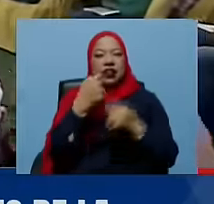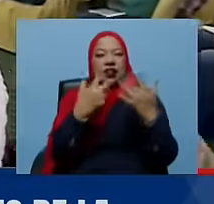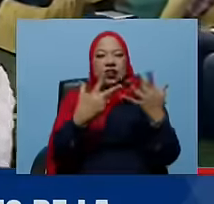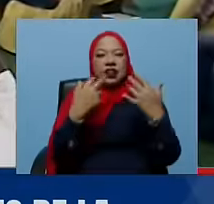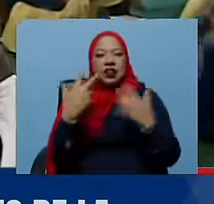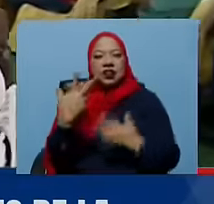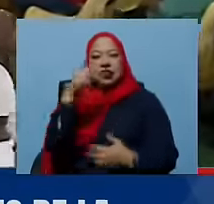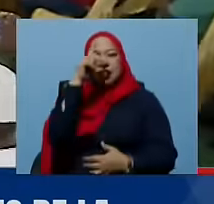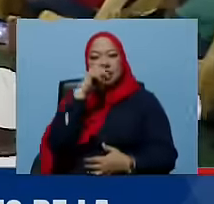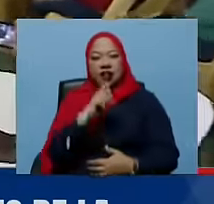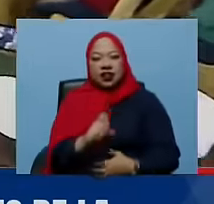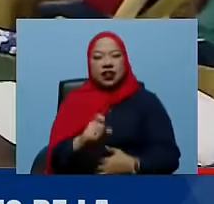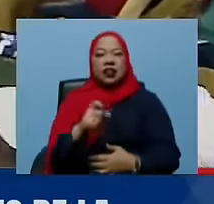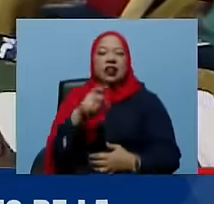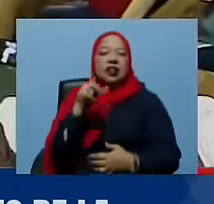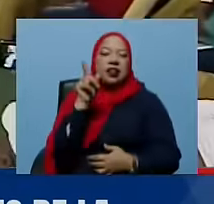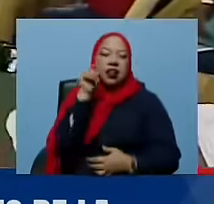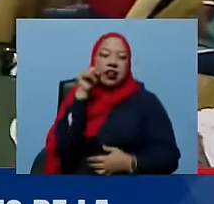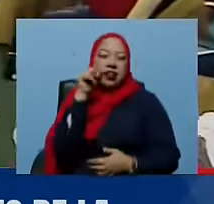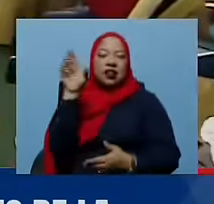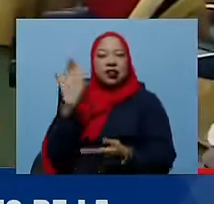83 años del padre cantor.